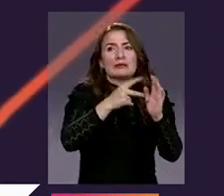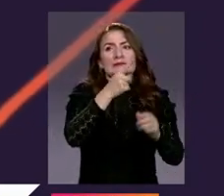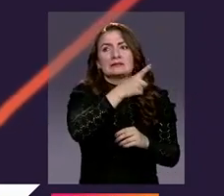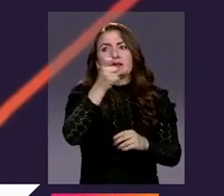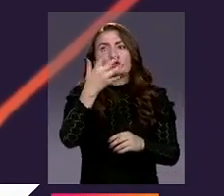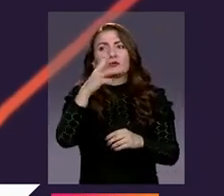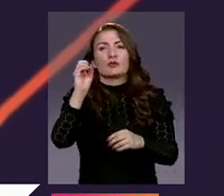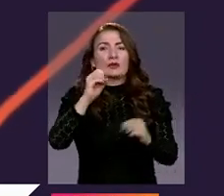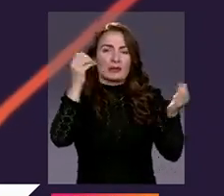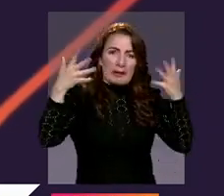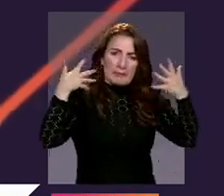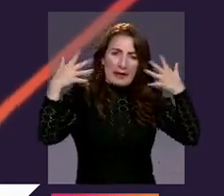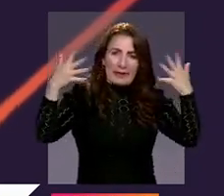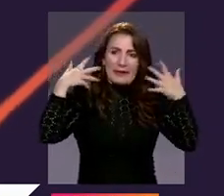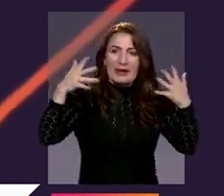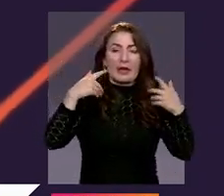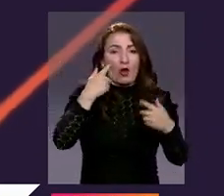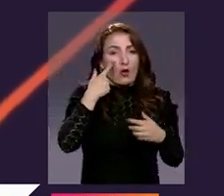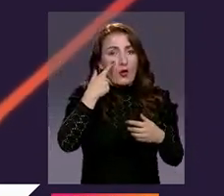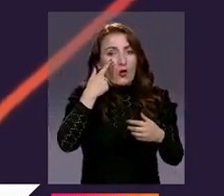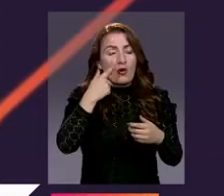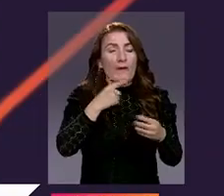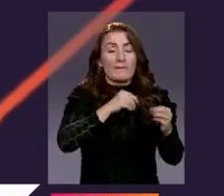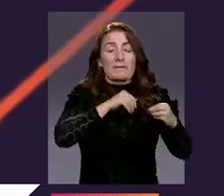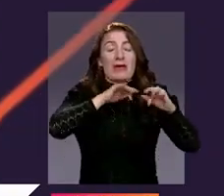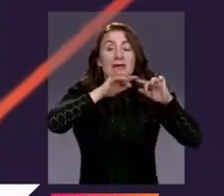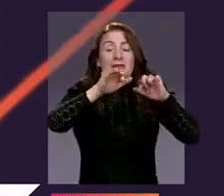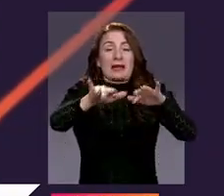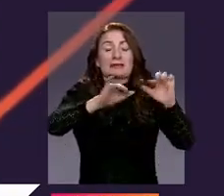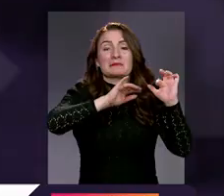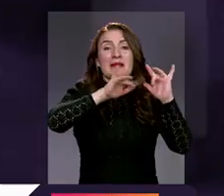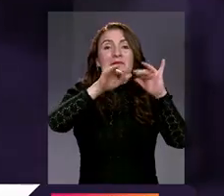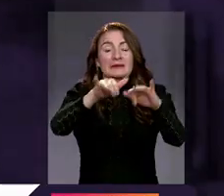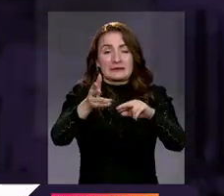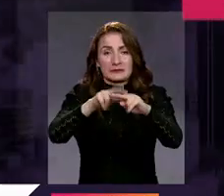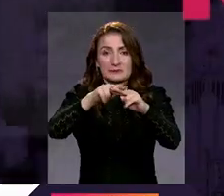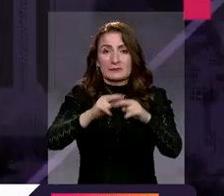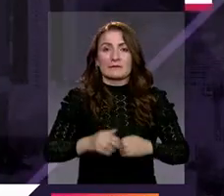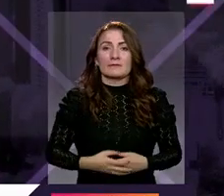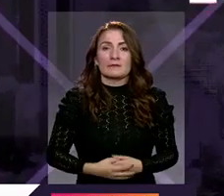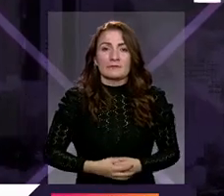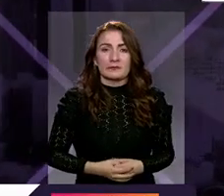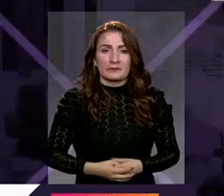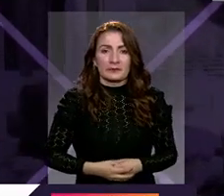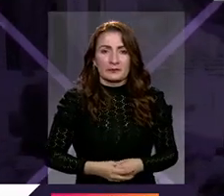15 veredas de zonas rurales y alertó que la cifra puede seguir aumentando.